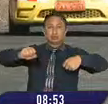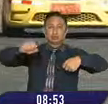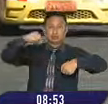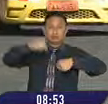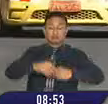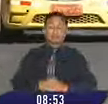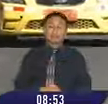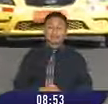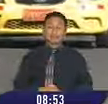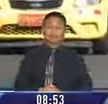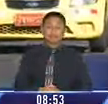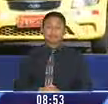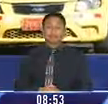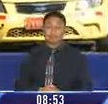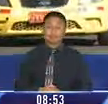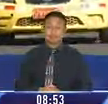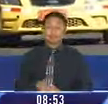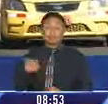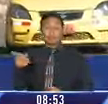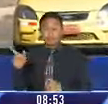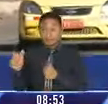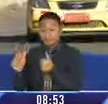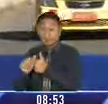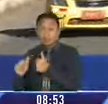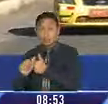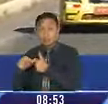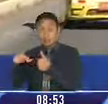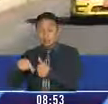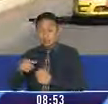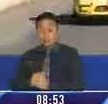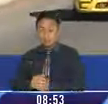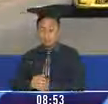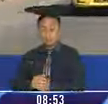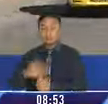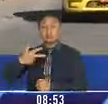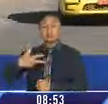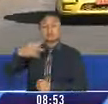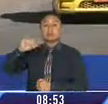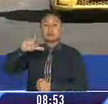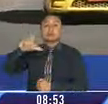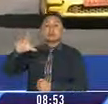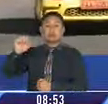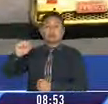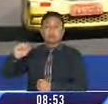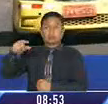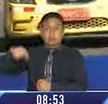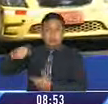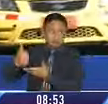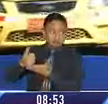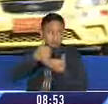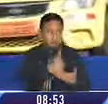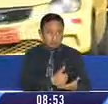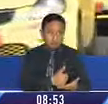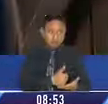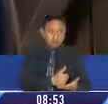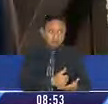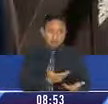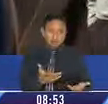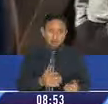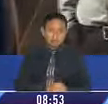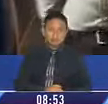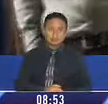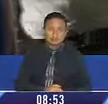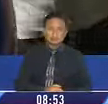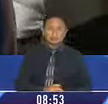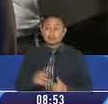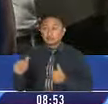bicicletas. Paradójicamente, muy cerca de este daño queda la administración Los Chillos, quienes tampoco les han brindado una solución. Estamos